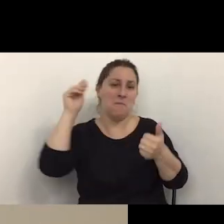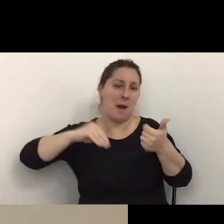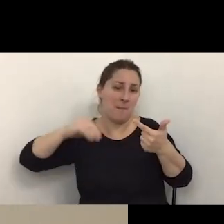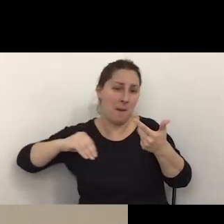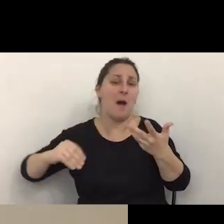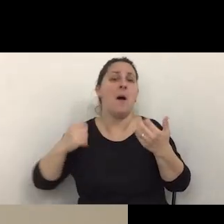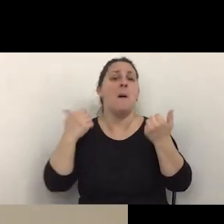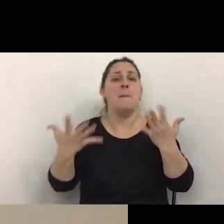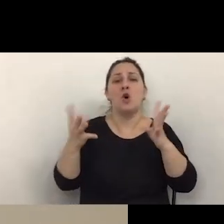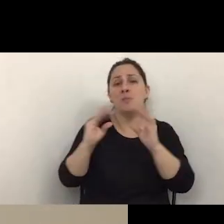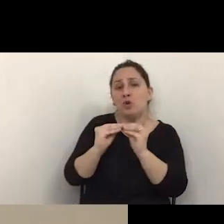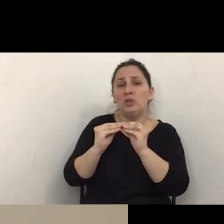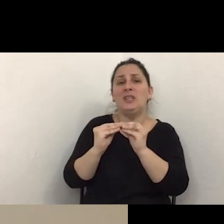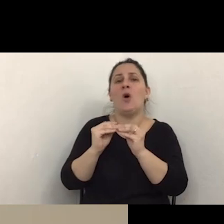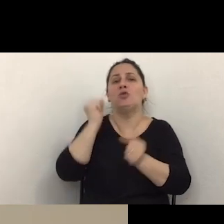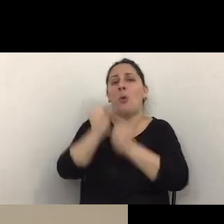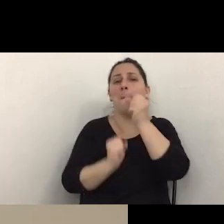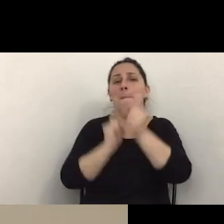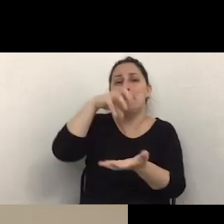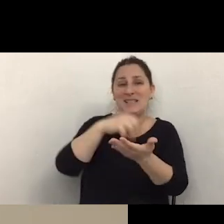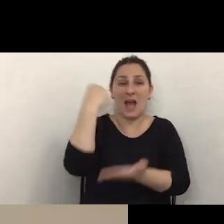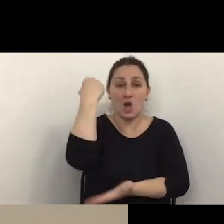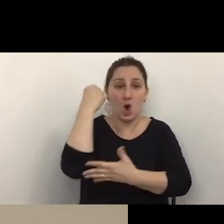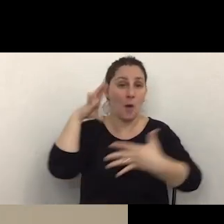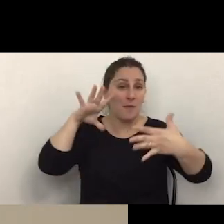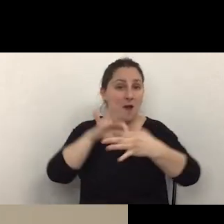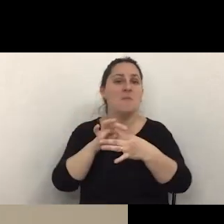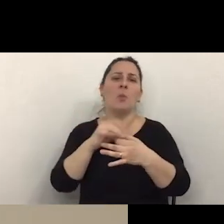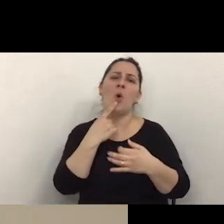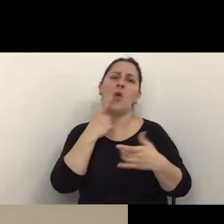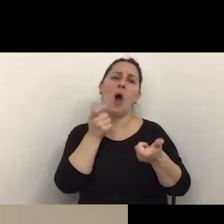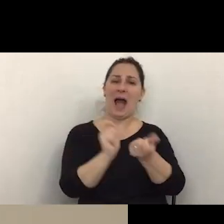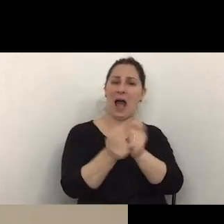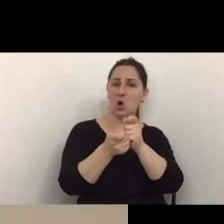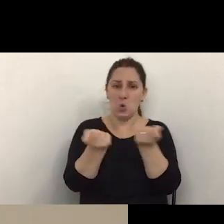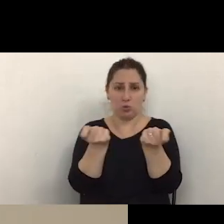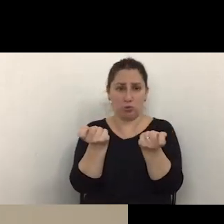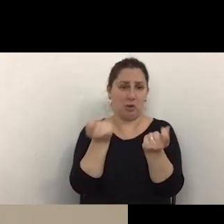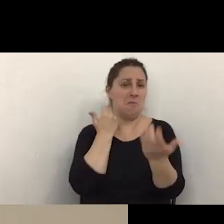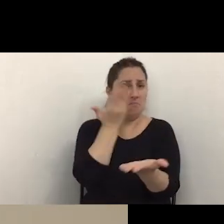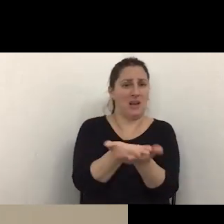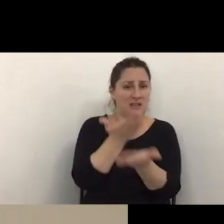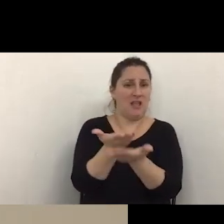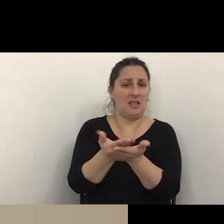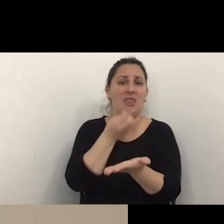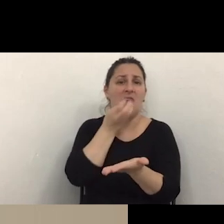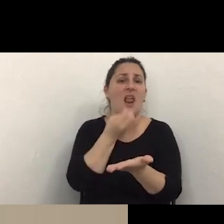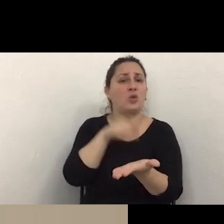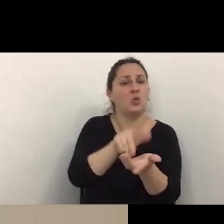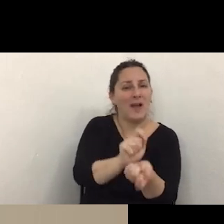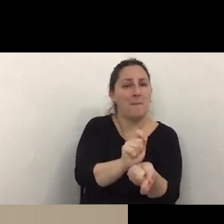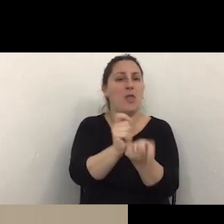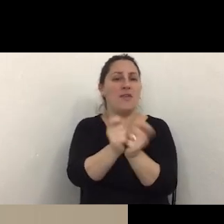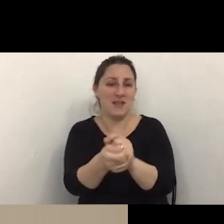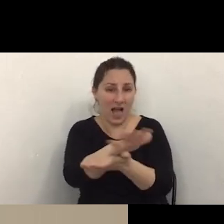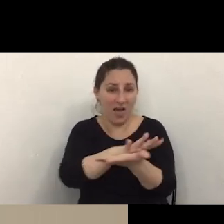razones de economía empresarial, puede decidir aceptar el ajuste y presentar las declaraciones juradas rectificativas, y